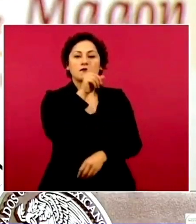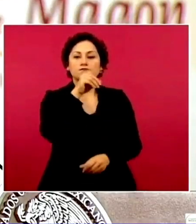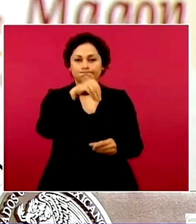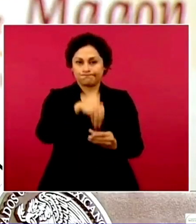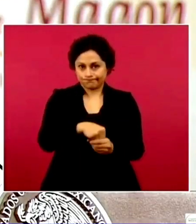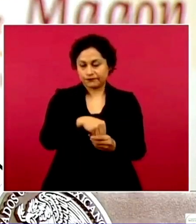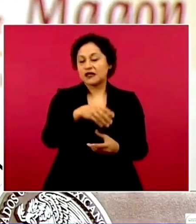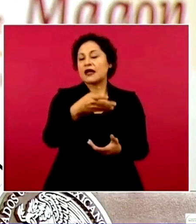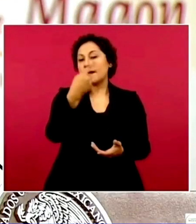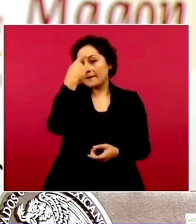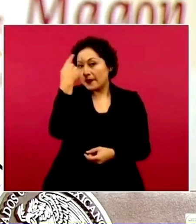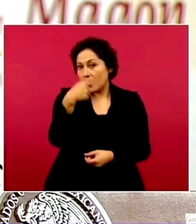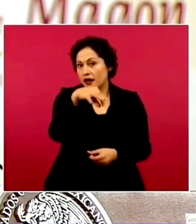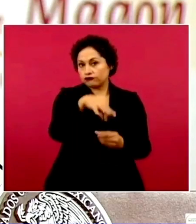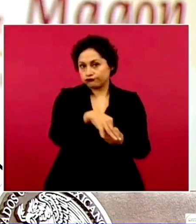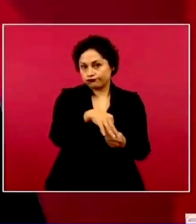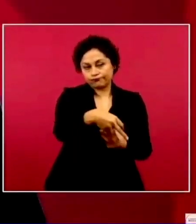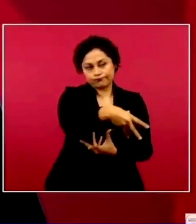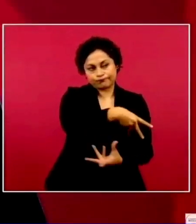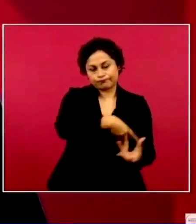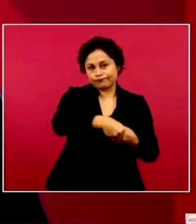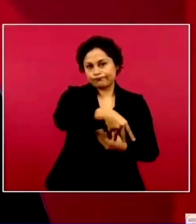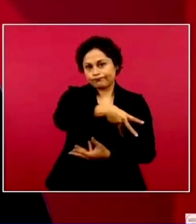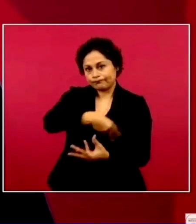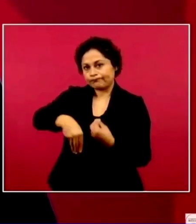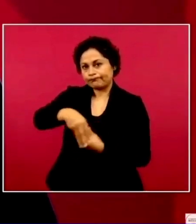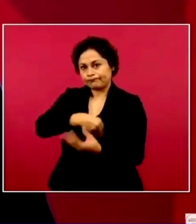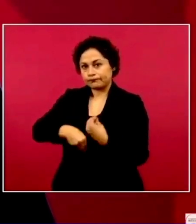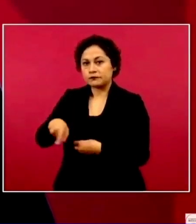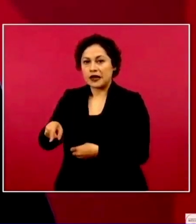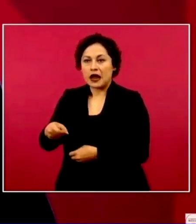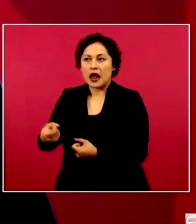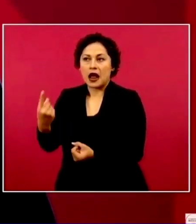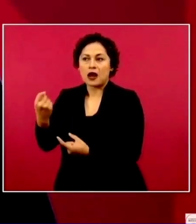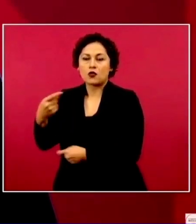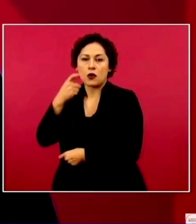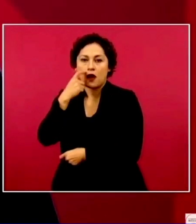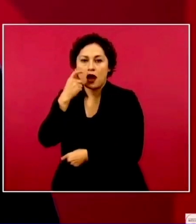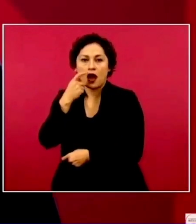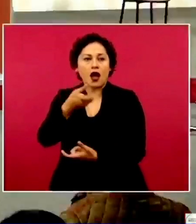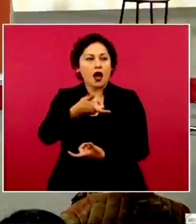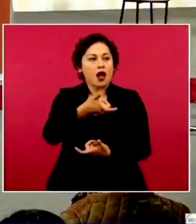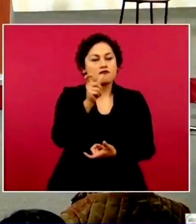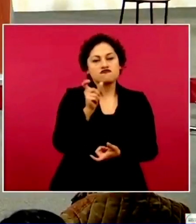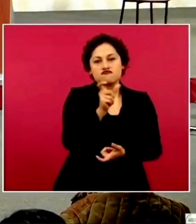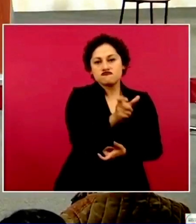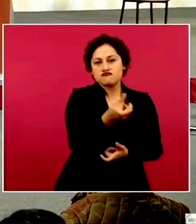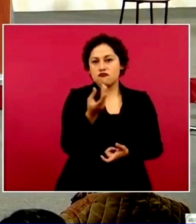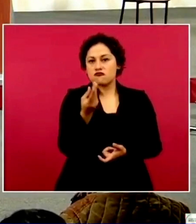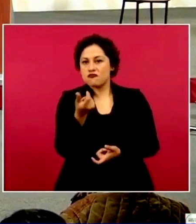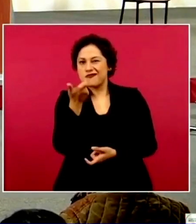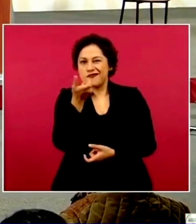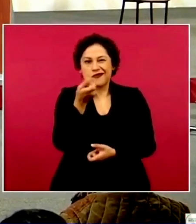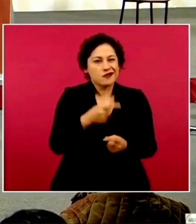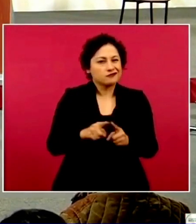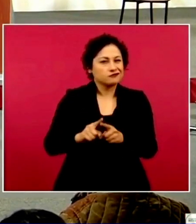que servían para coaccionar y para comprar el voto el día de la jornada